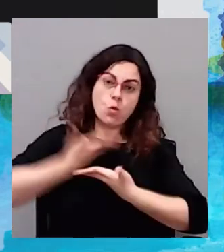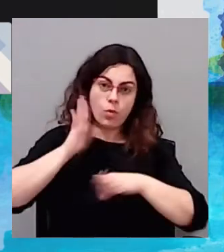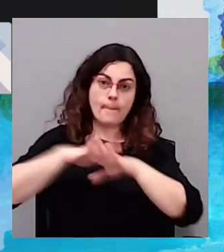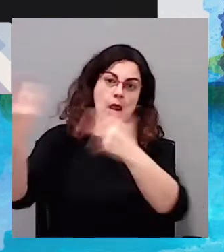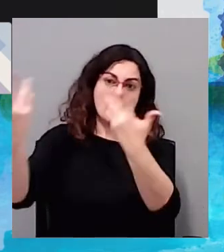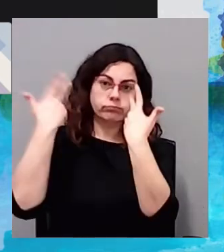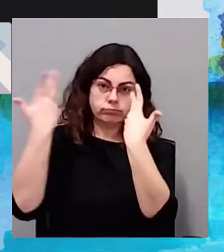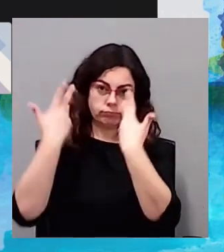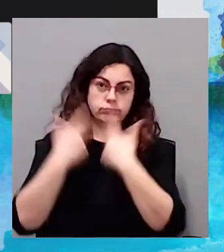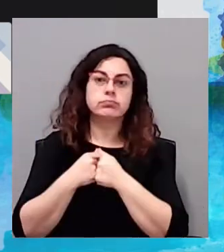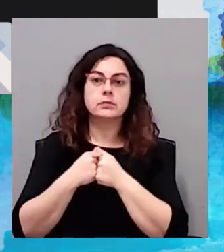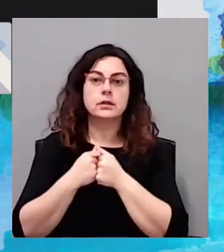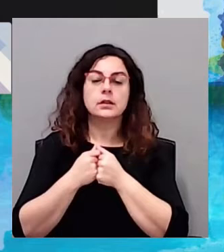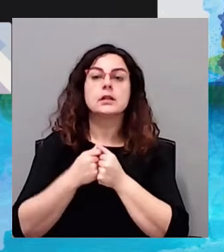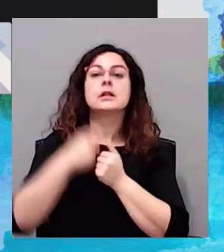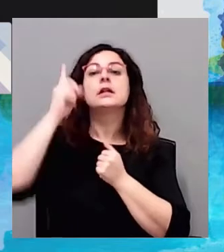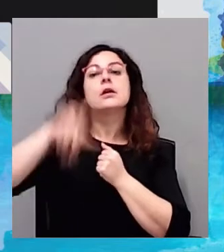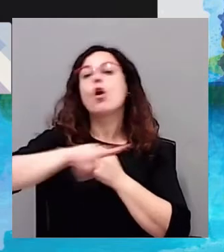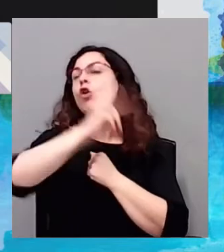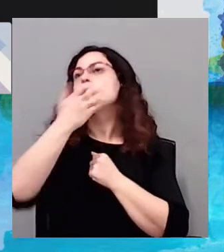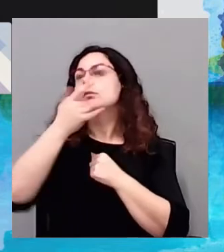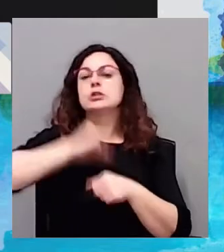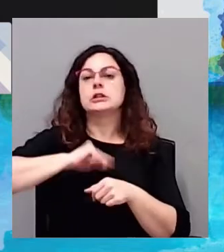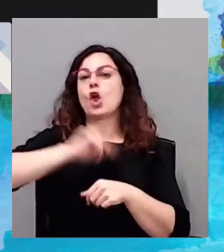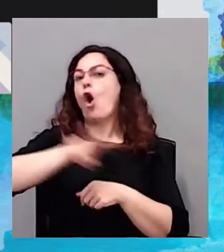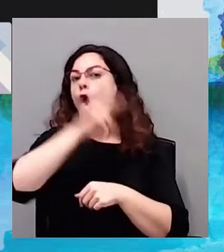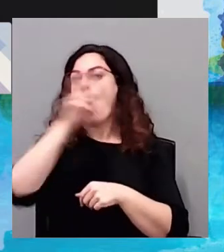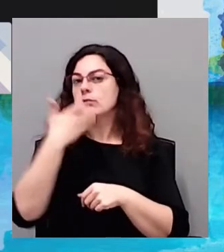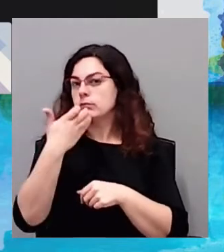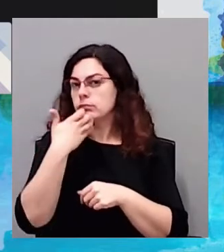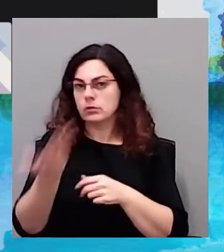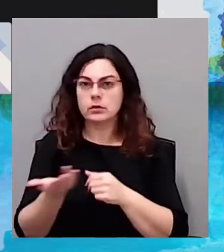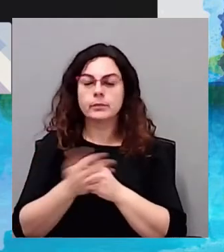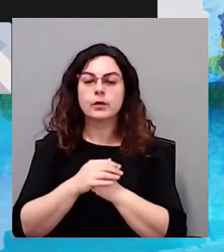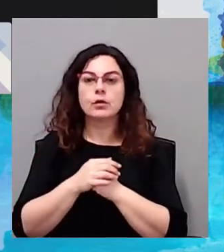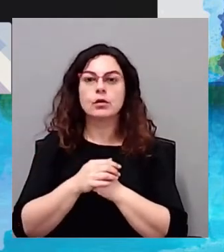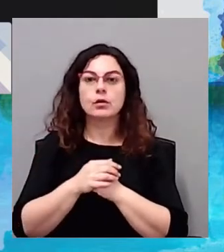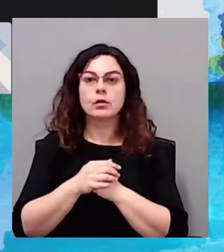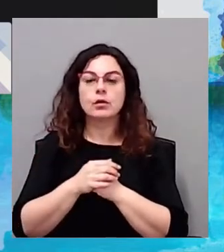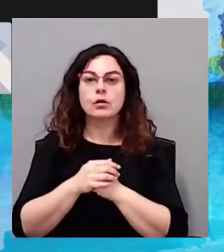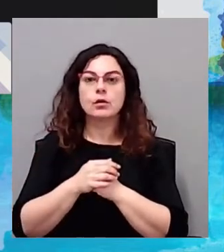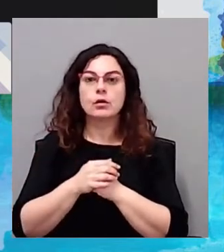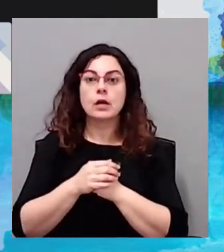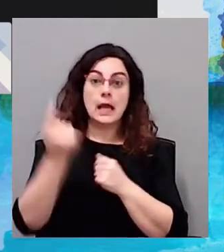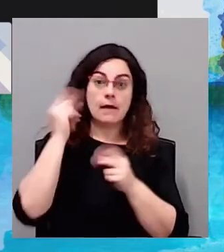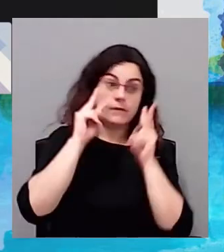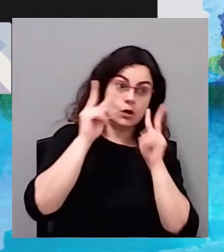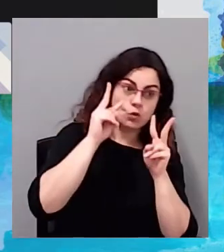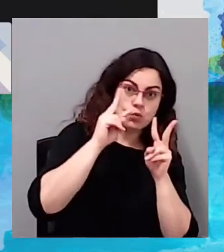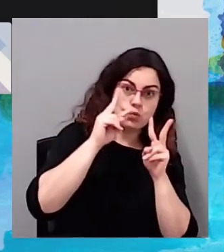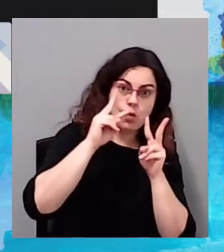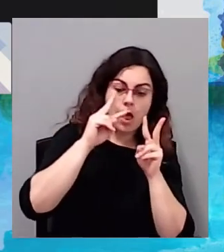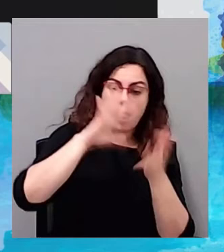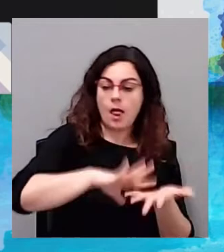muy interesante utilizar otros sentidos como análogos a la visión. Por ejemplo, traducir la experiencia visual en otro sentido, en el